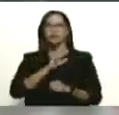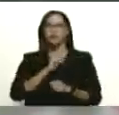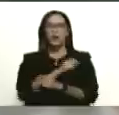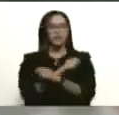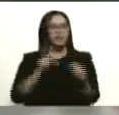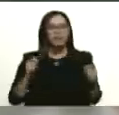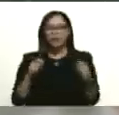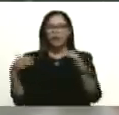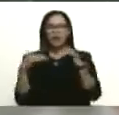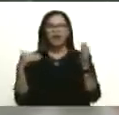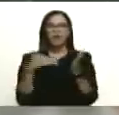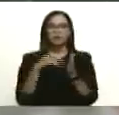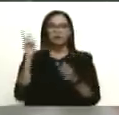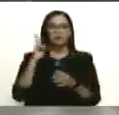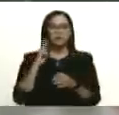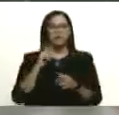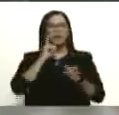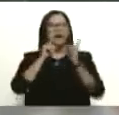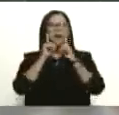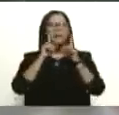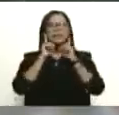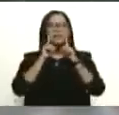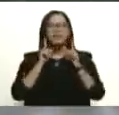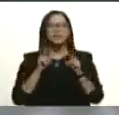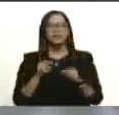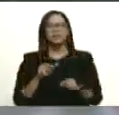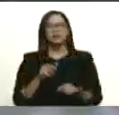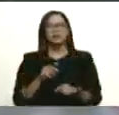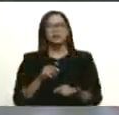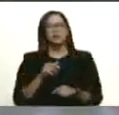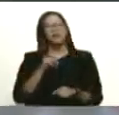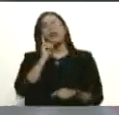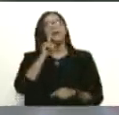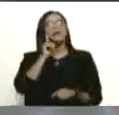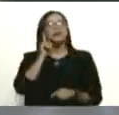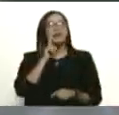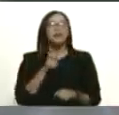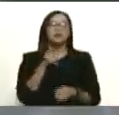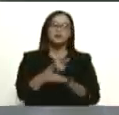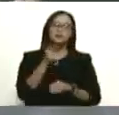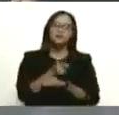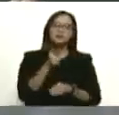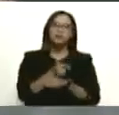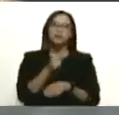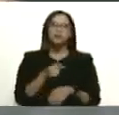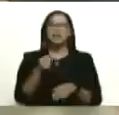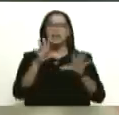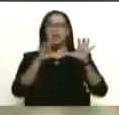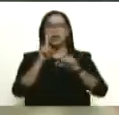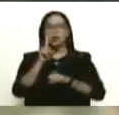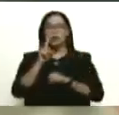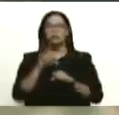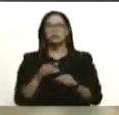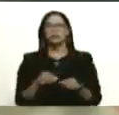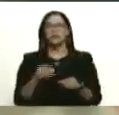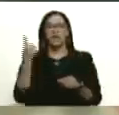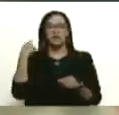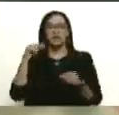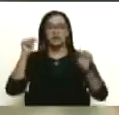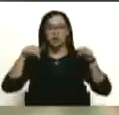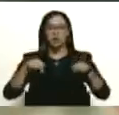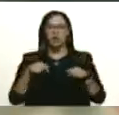Venezuela. Las mentiras se siguen tratando de imponer. El 11 y ayer y hoy es impresionante ver